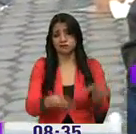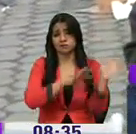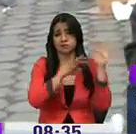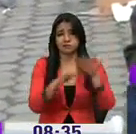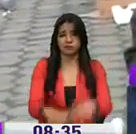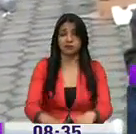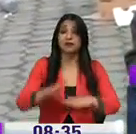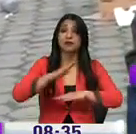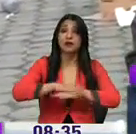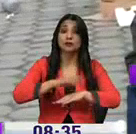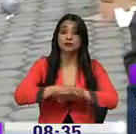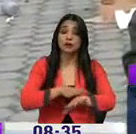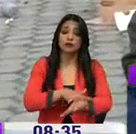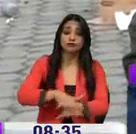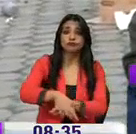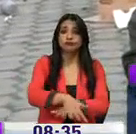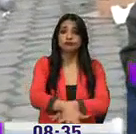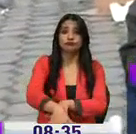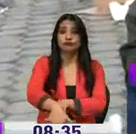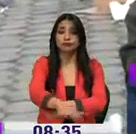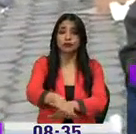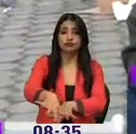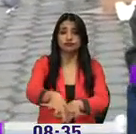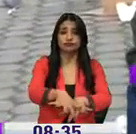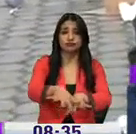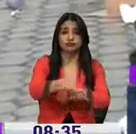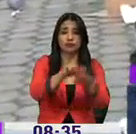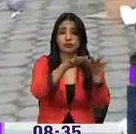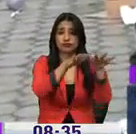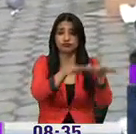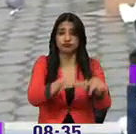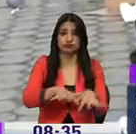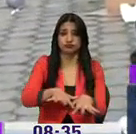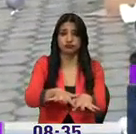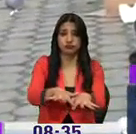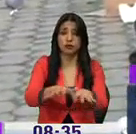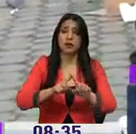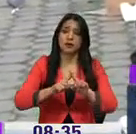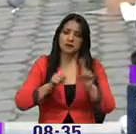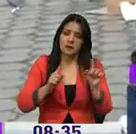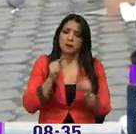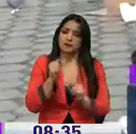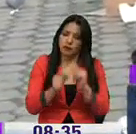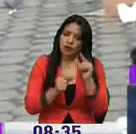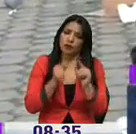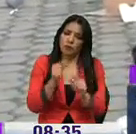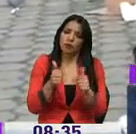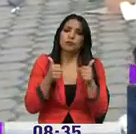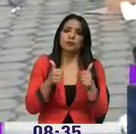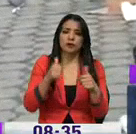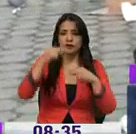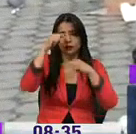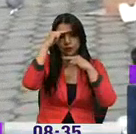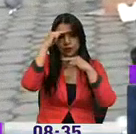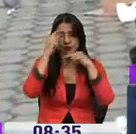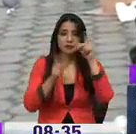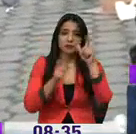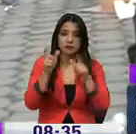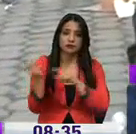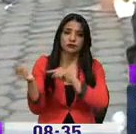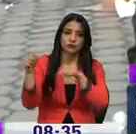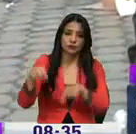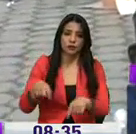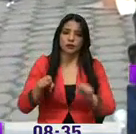desplomaron por la fuerza de la corriente del río, pero las noticias de alguna forma son alentadoras para quienes están acá.